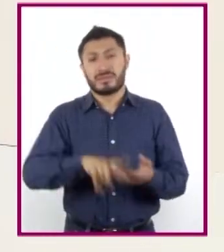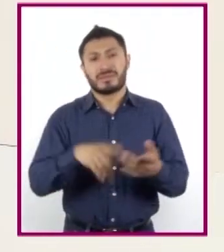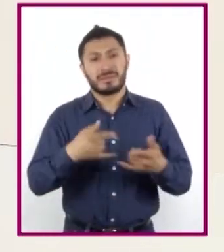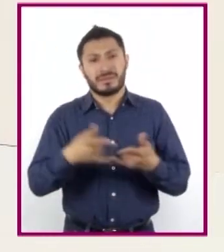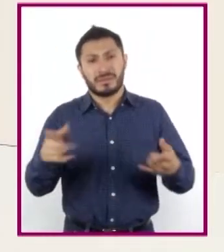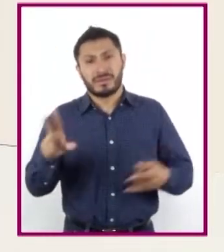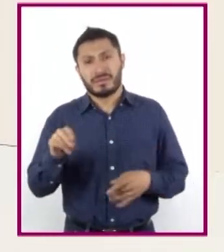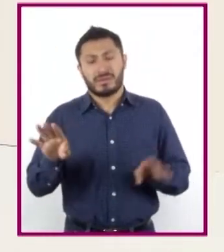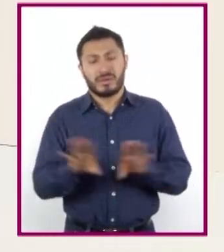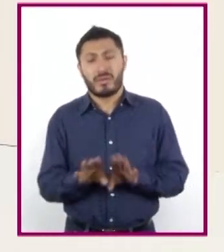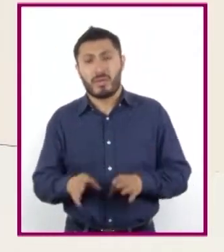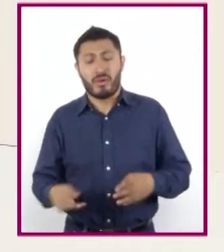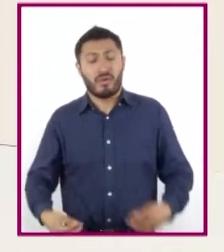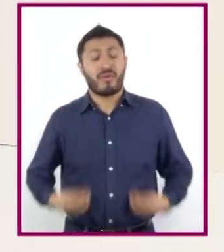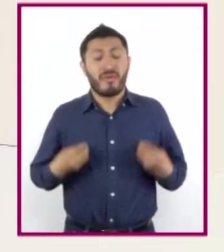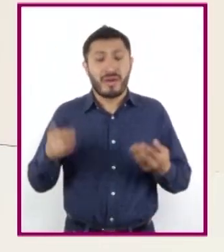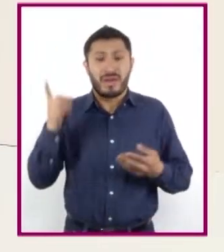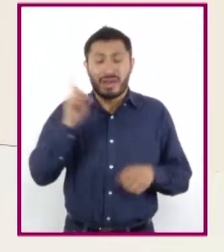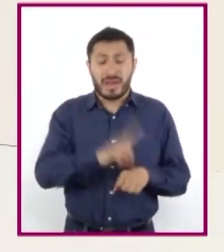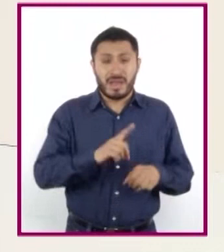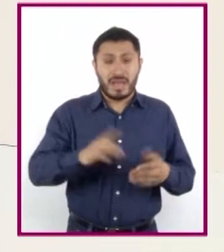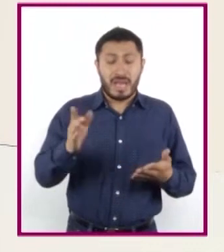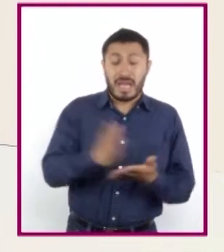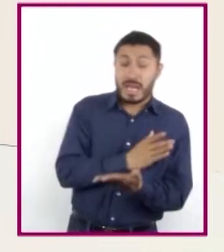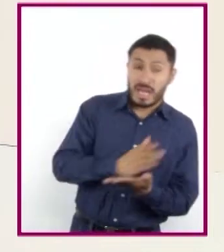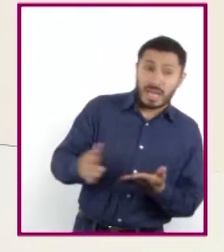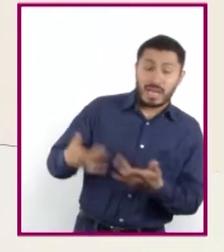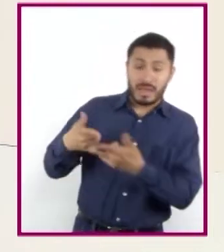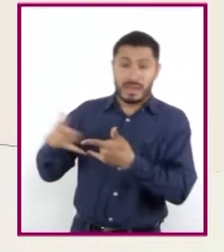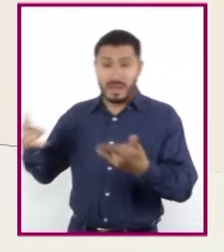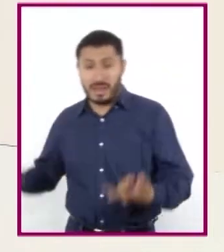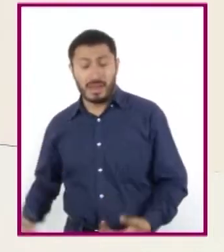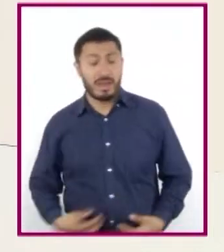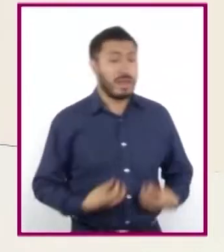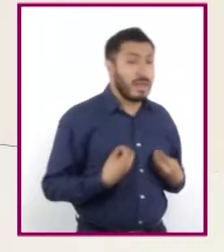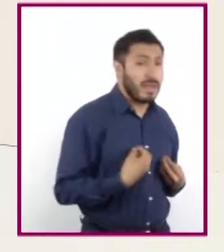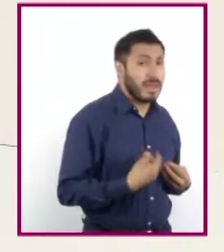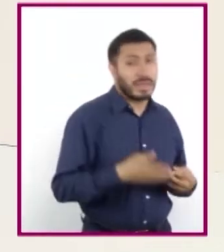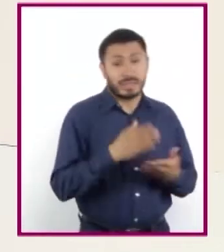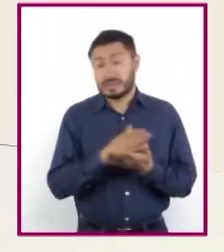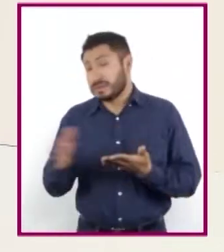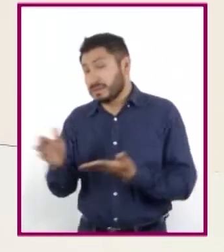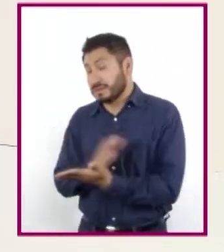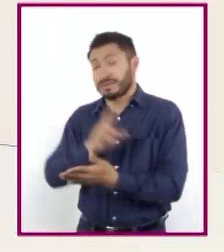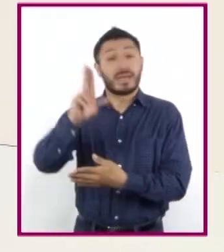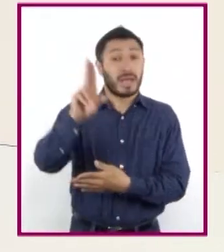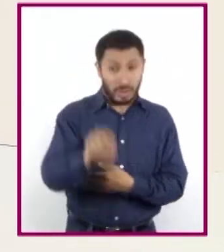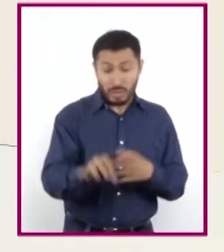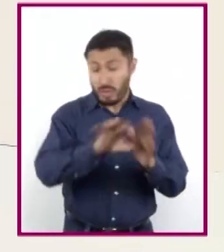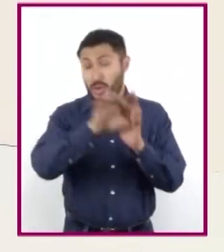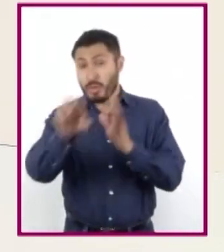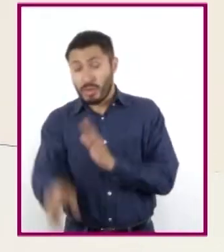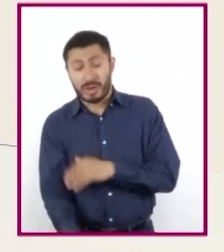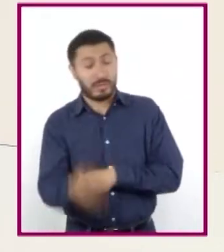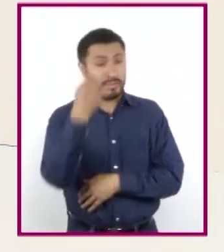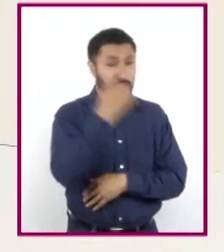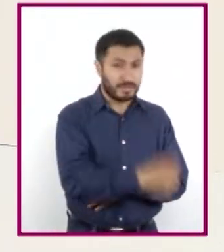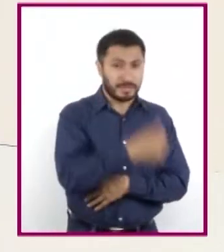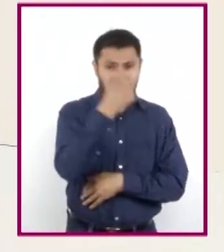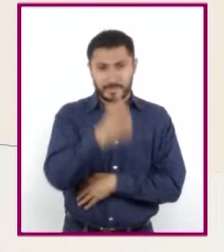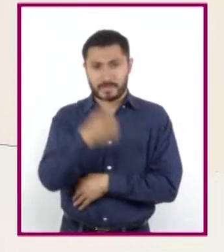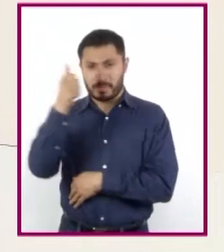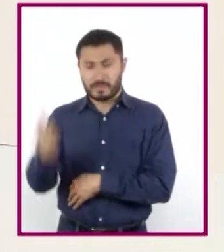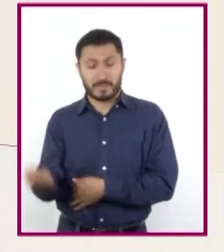está apartada de su vida diaria. Por ejemplo, cada uno de nosotros tenemos nuestra propia historia, de